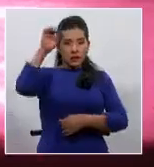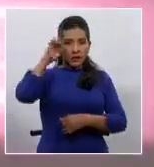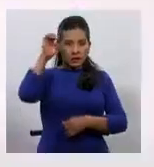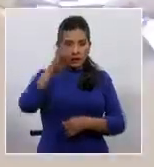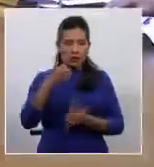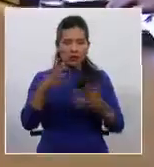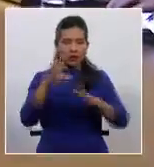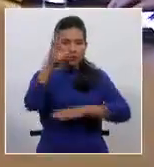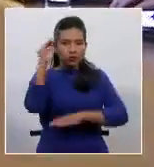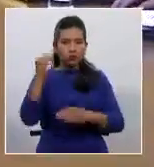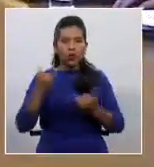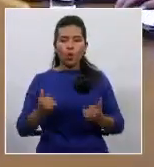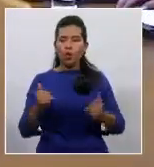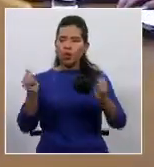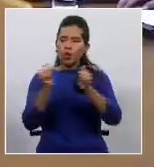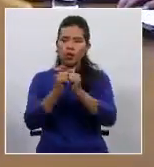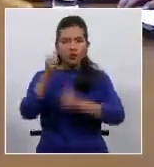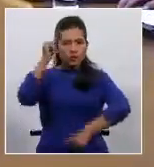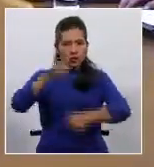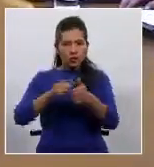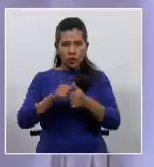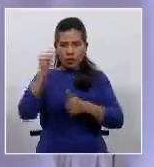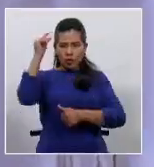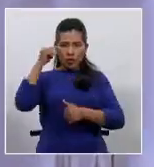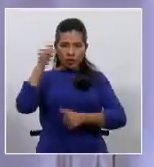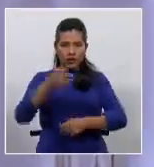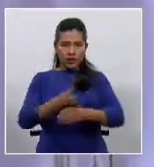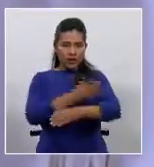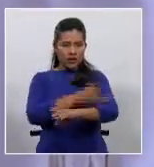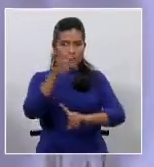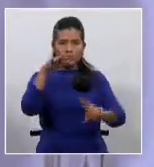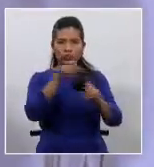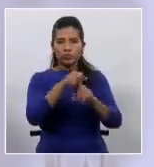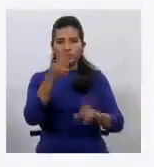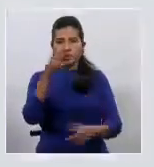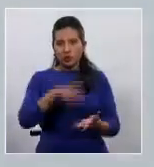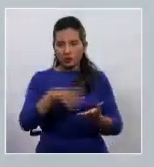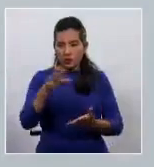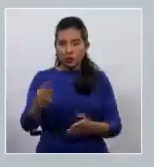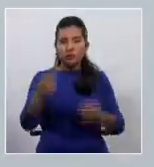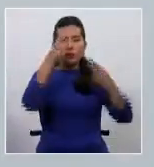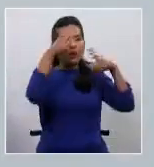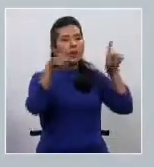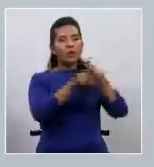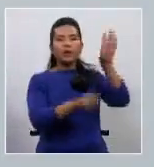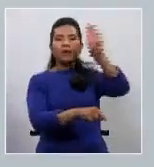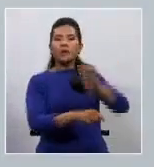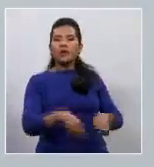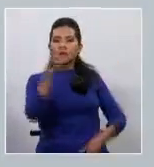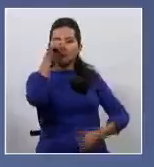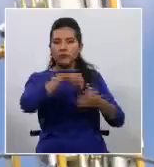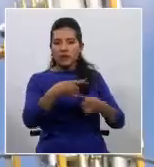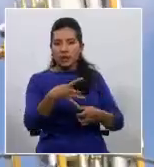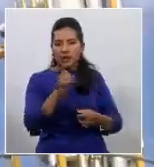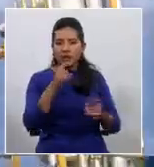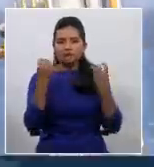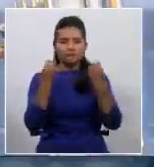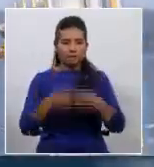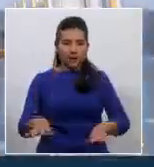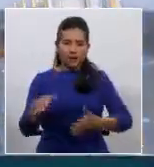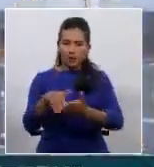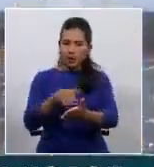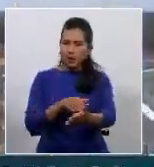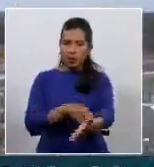se reveló acá en el gobierno de facto se negoció el contrato de venta de gas a brasil que produjo una pérdida millonaria al estado boliviano